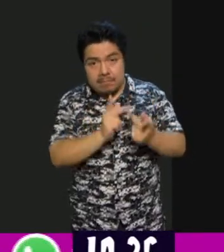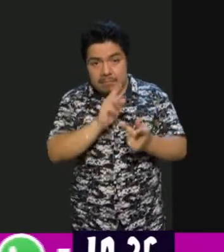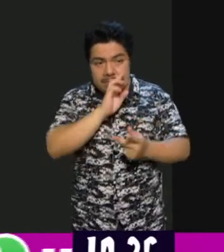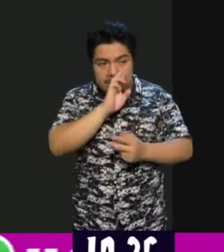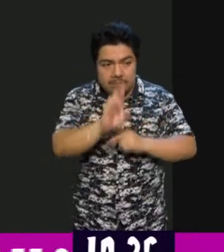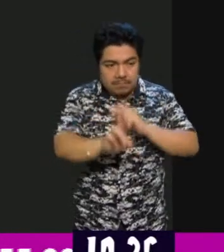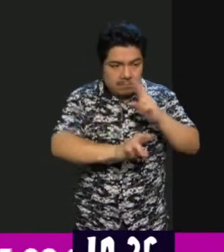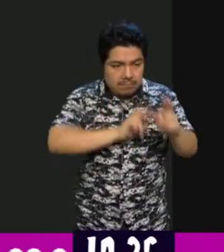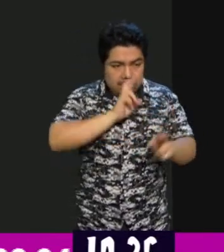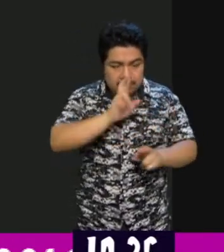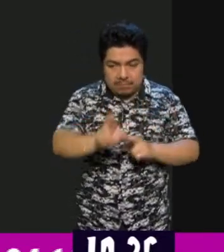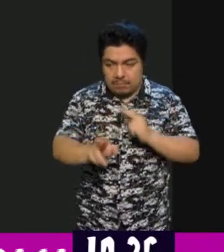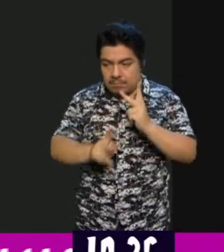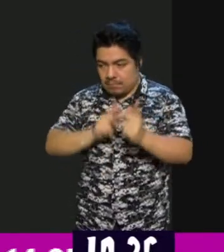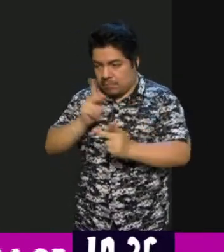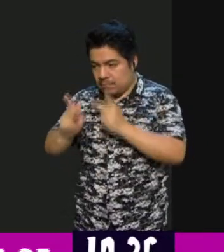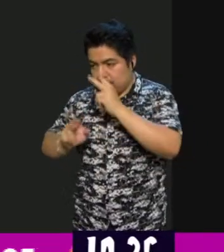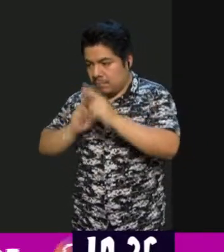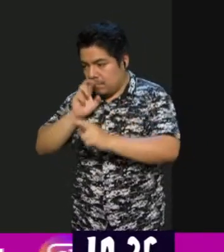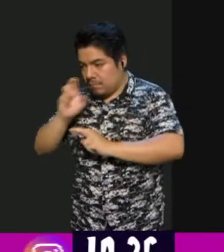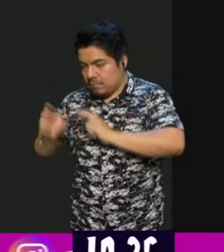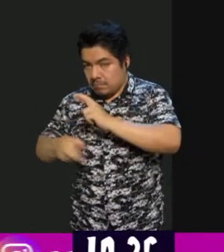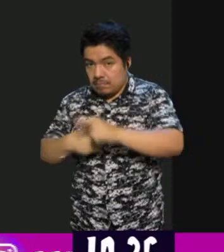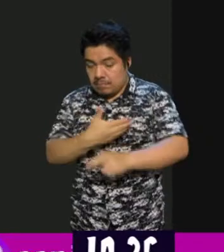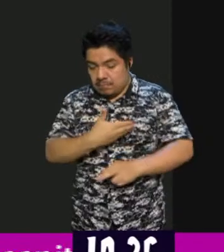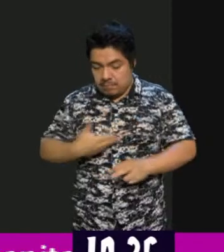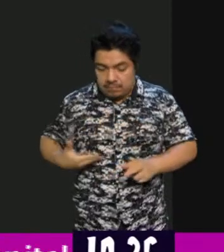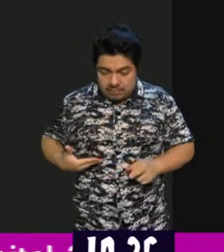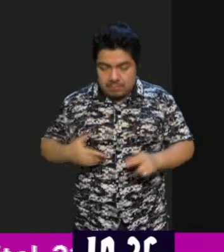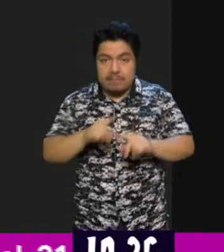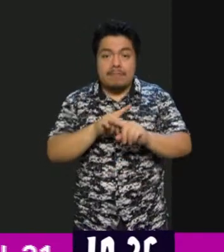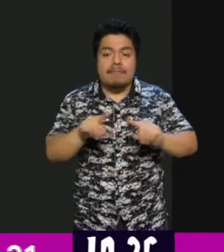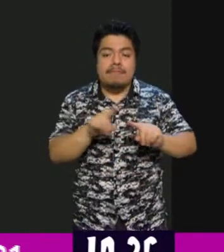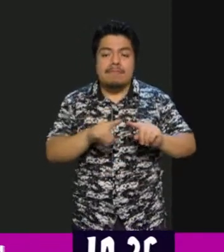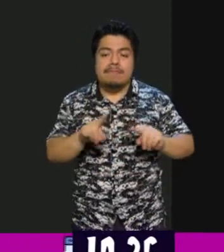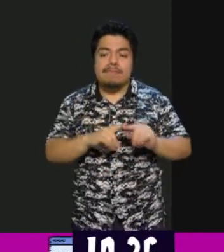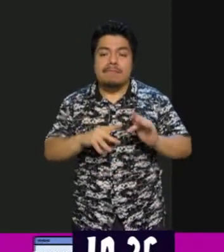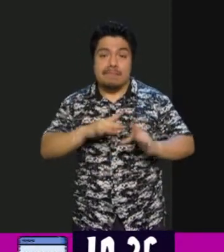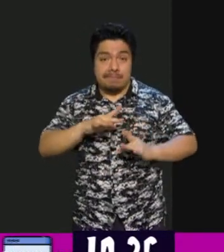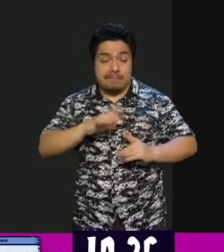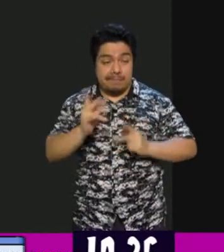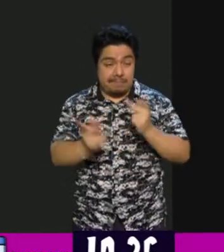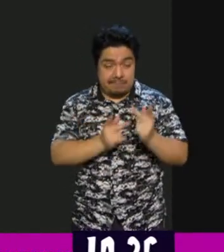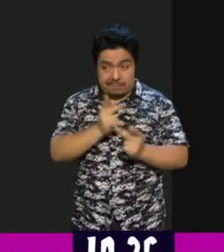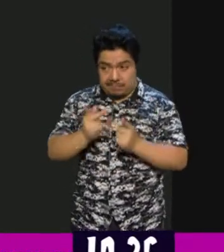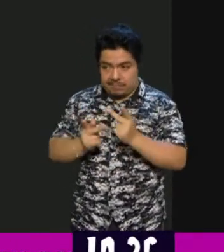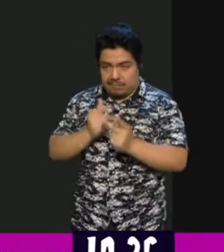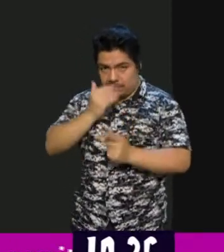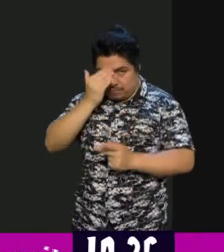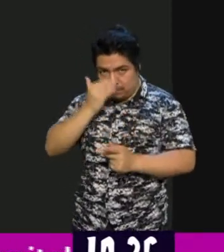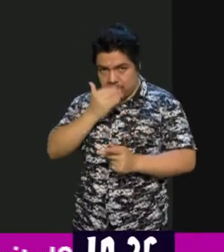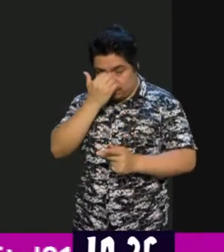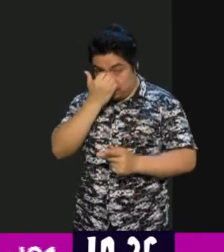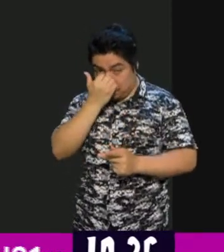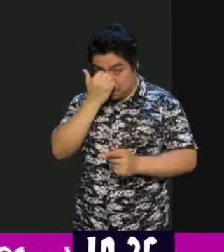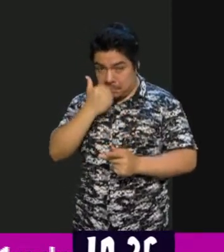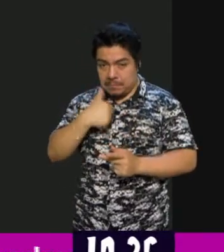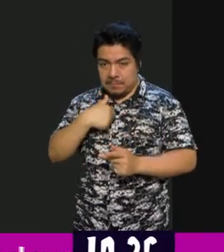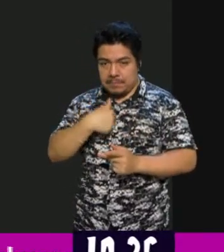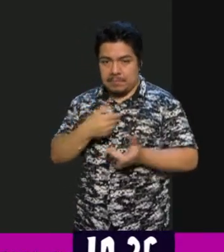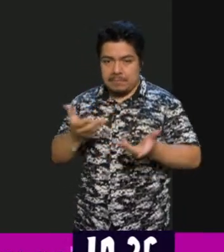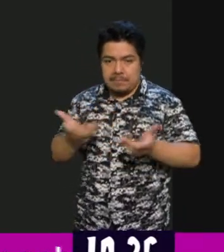respuestas que el presidente ha dado con respecto a los cuestionamientos y planteamientos que le hice y bueno,